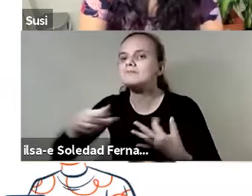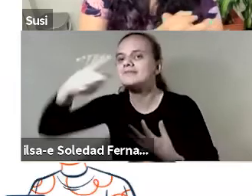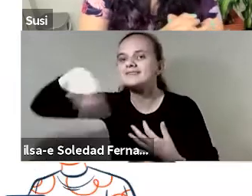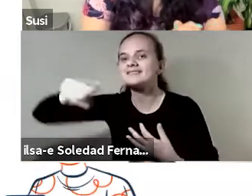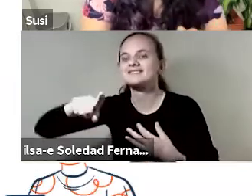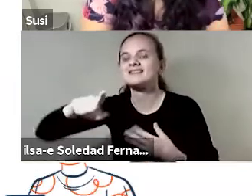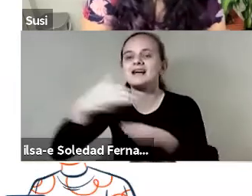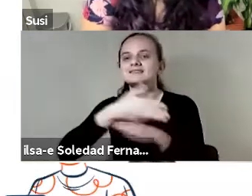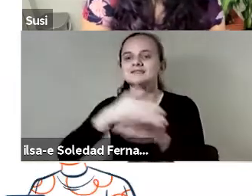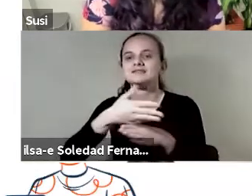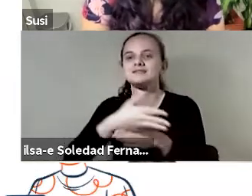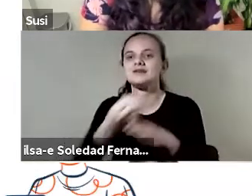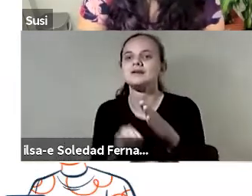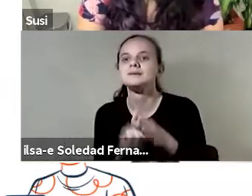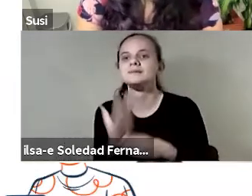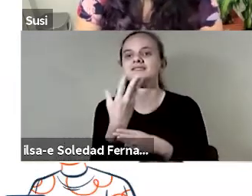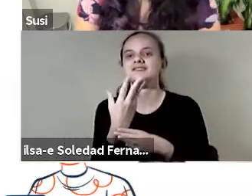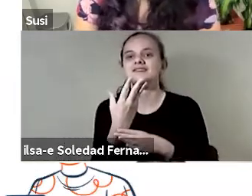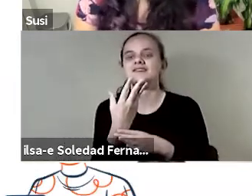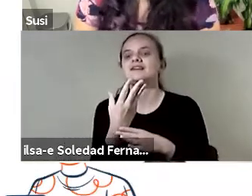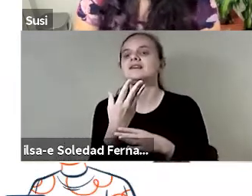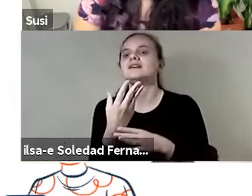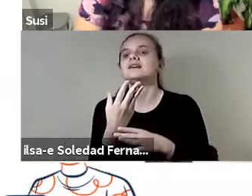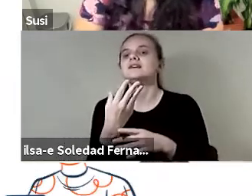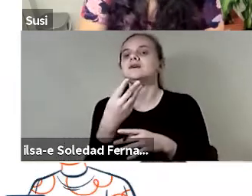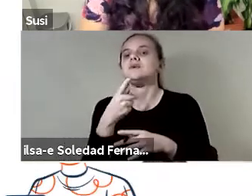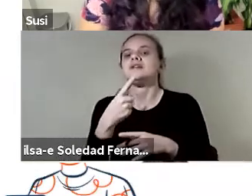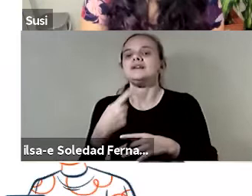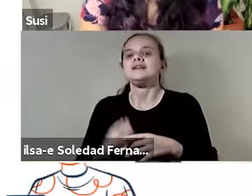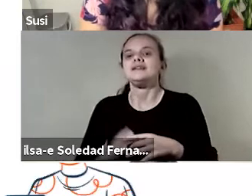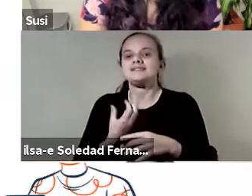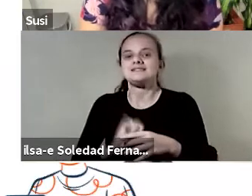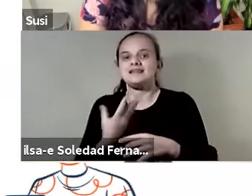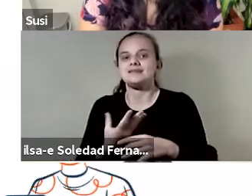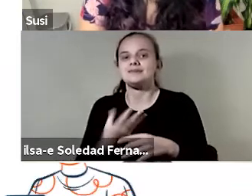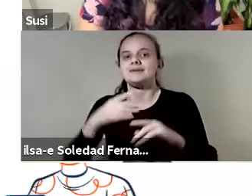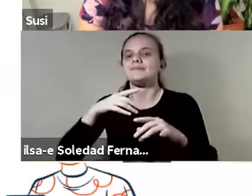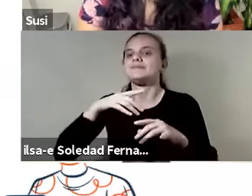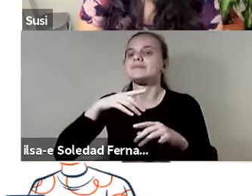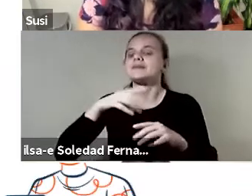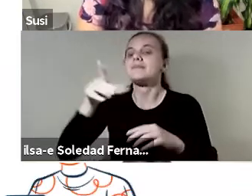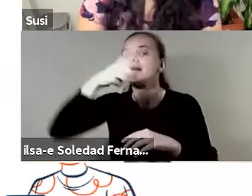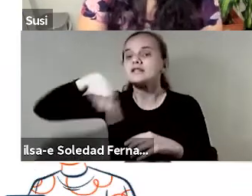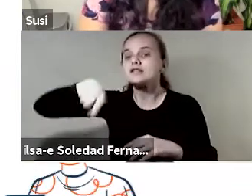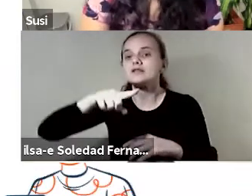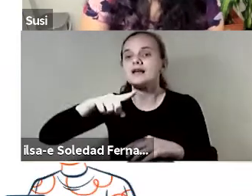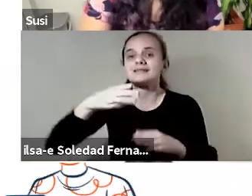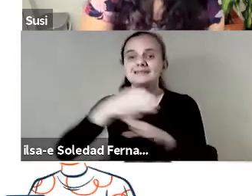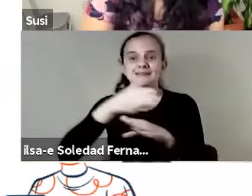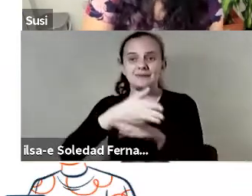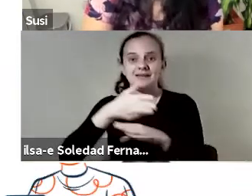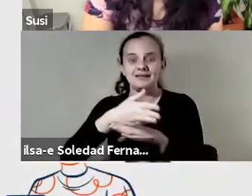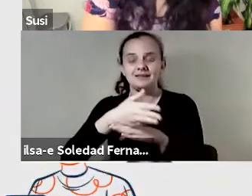Berners-Lee? Para garantizar el acceso de todas las personas a Internet, crea la WAI, que es la